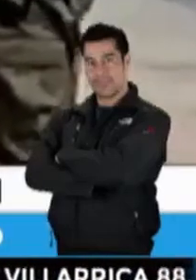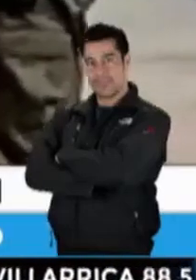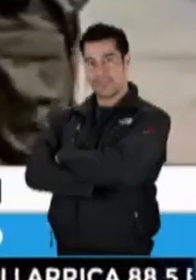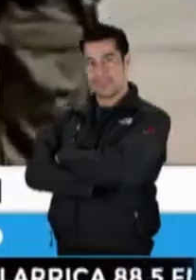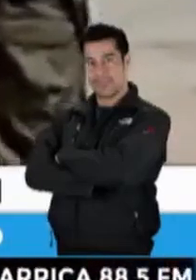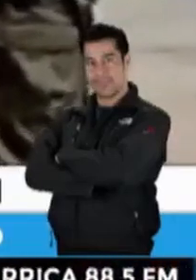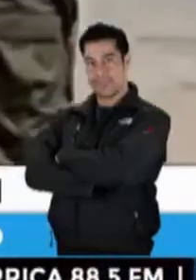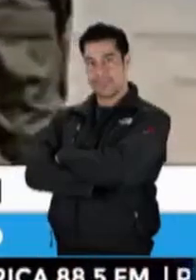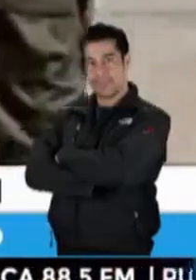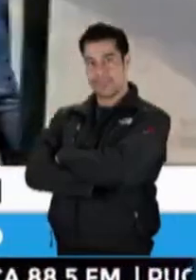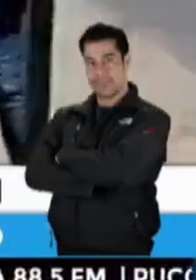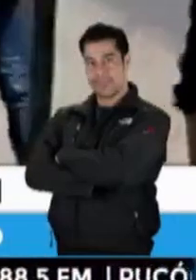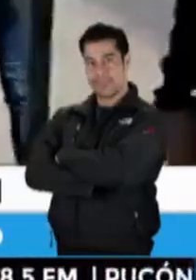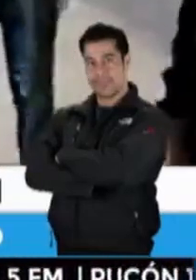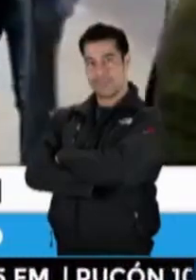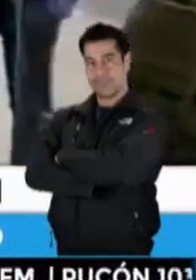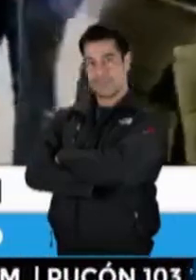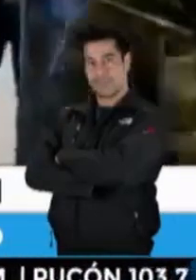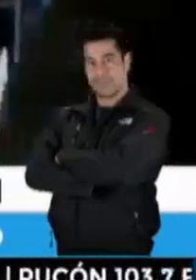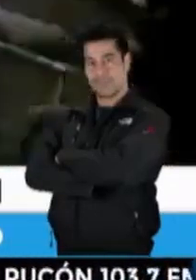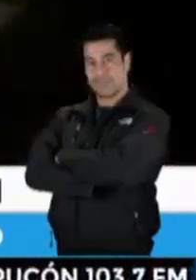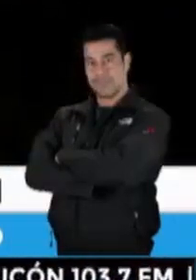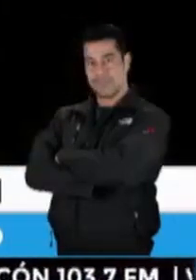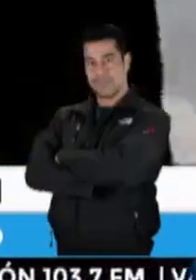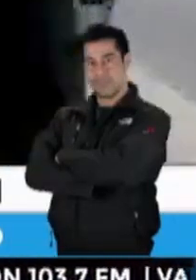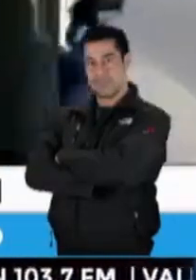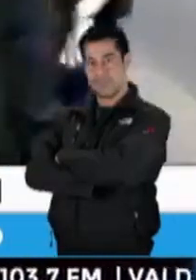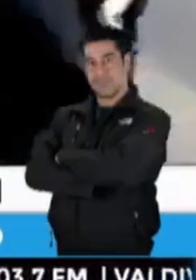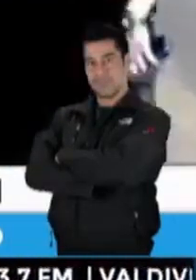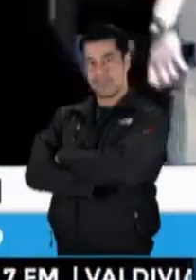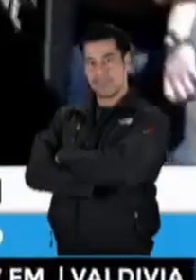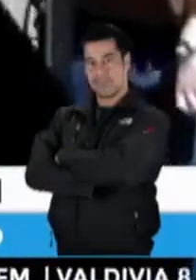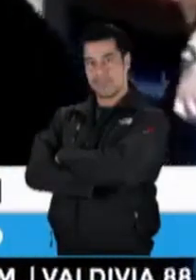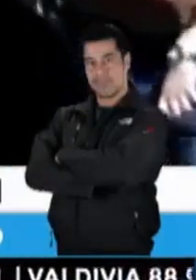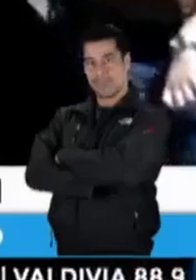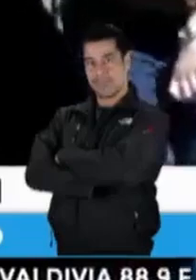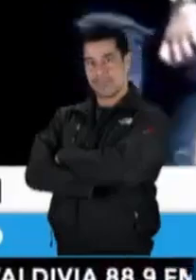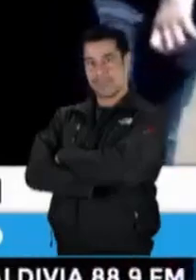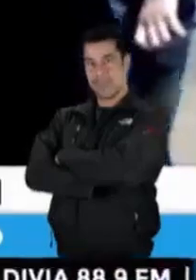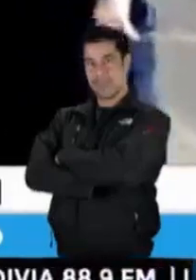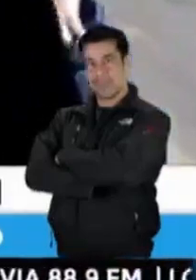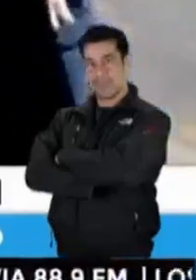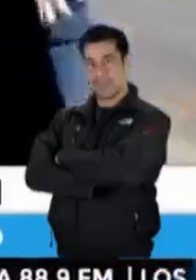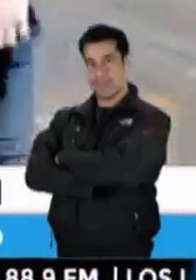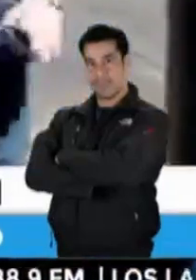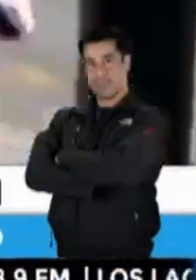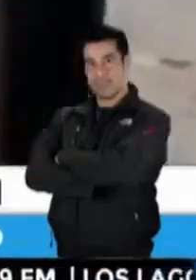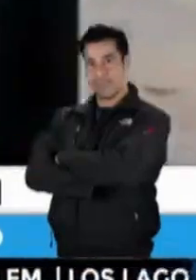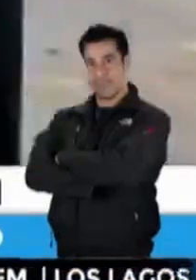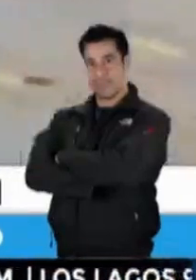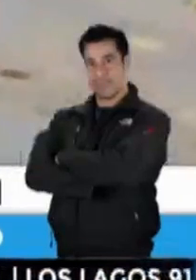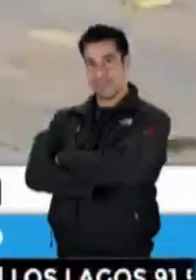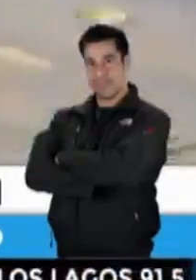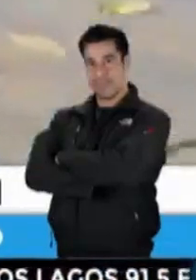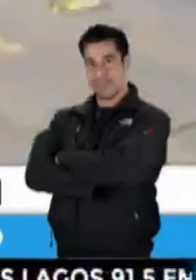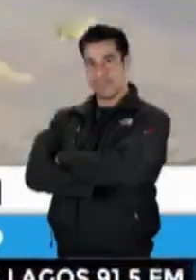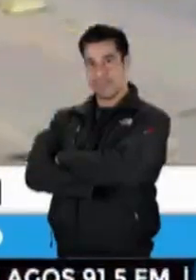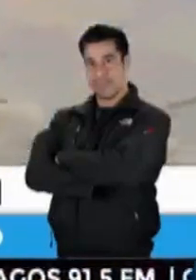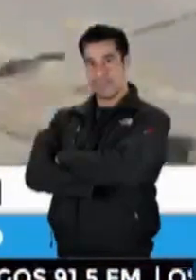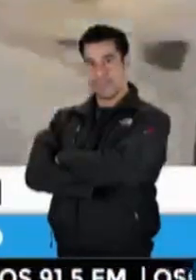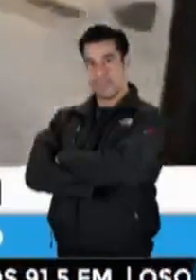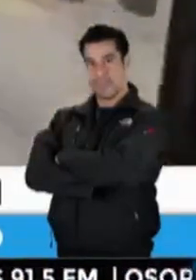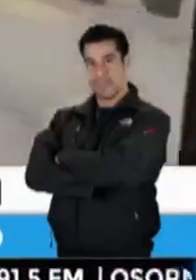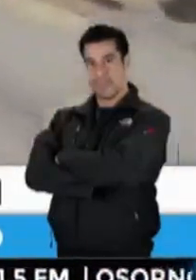el paso a los peatones, contabilizaron las manillas que se encontraron, los balazos que habían en las paredes, y mientras eso se